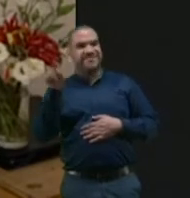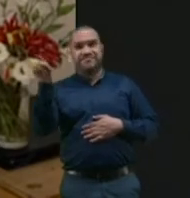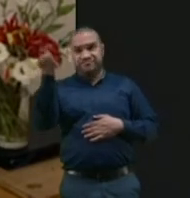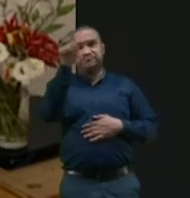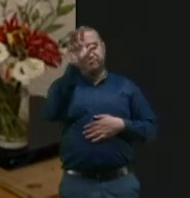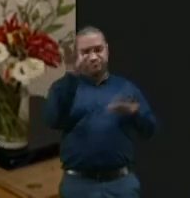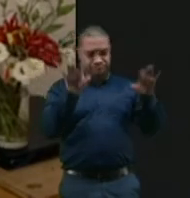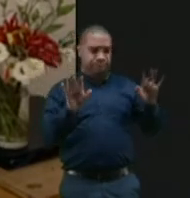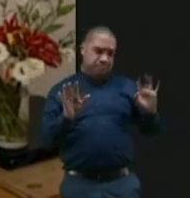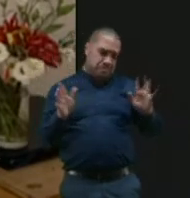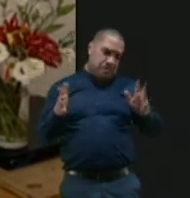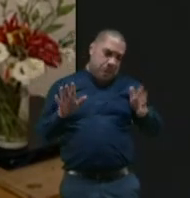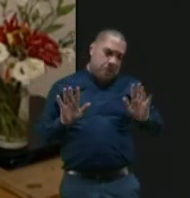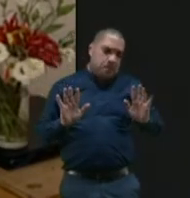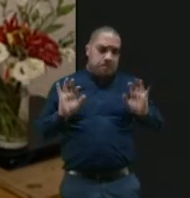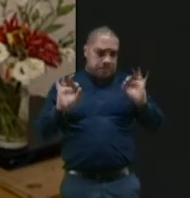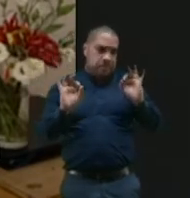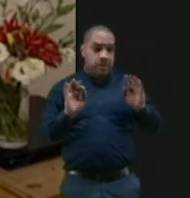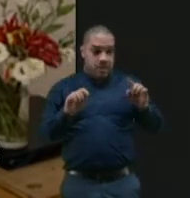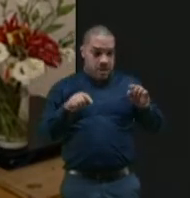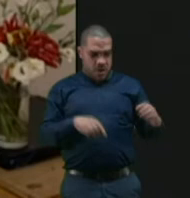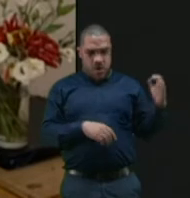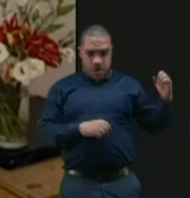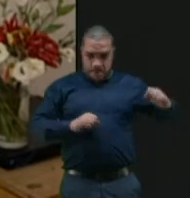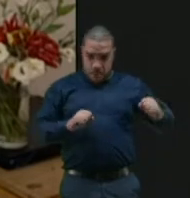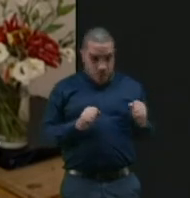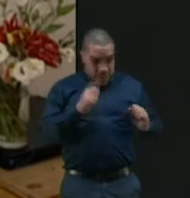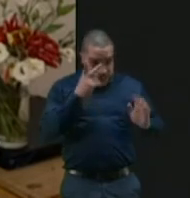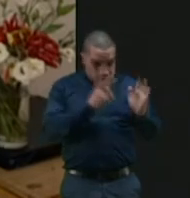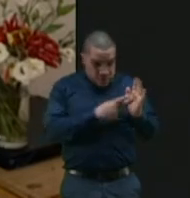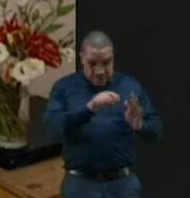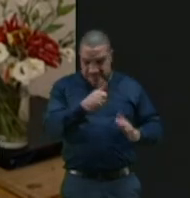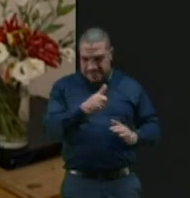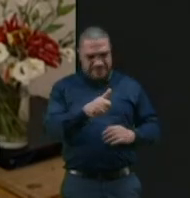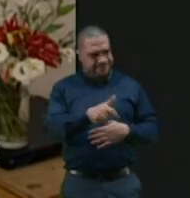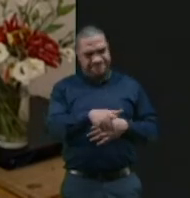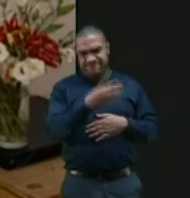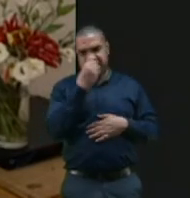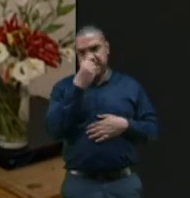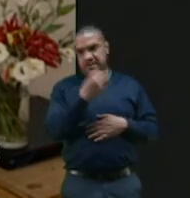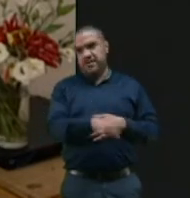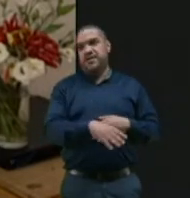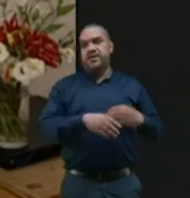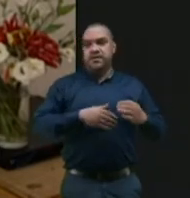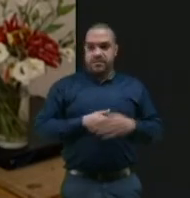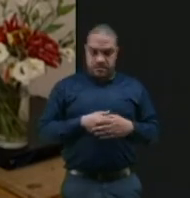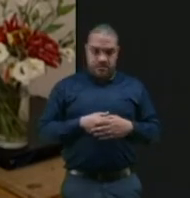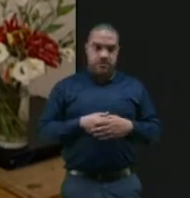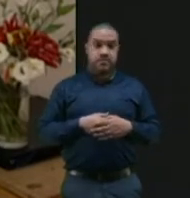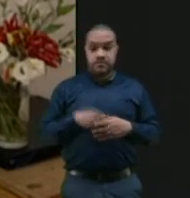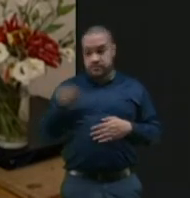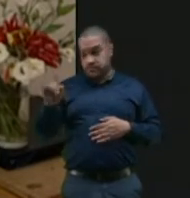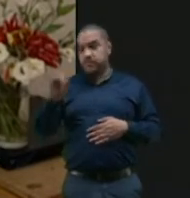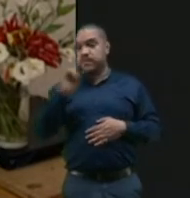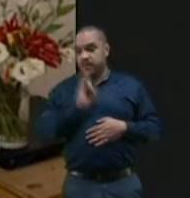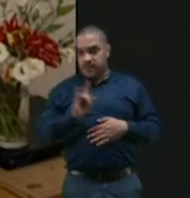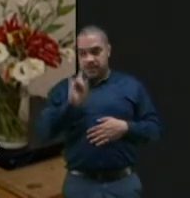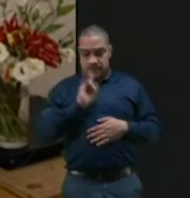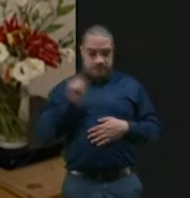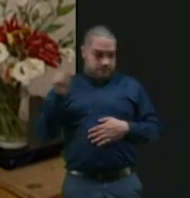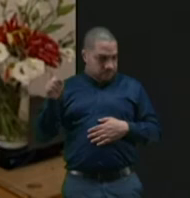en Bogotá en el 2010, se dan cuenta que no funciona. Todos en Estados Unidos y la